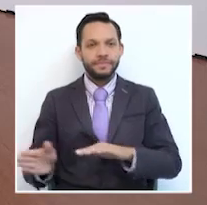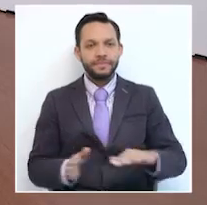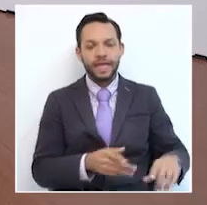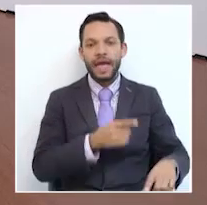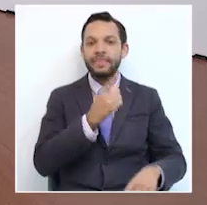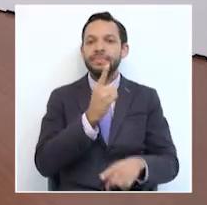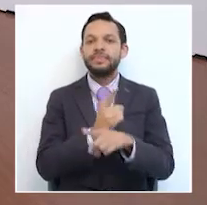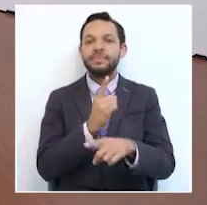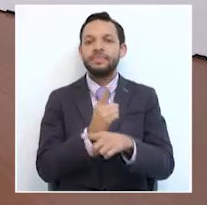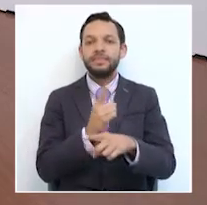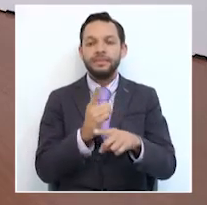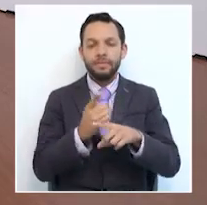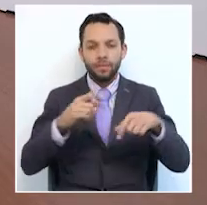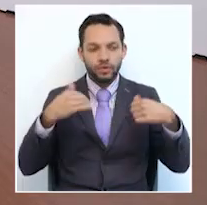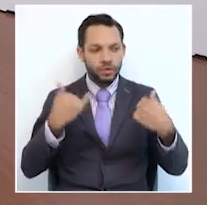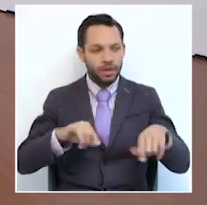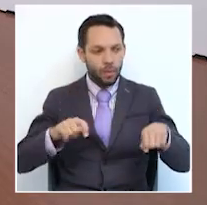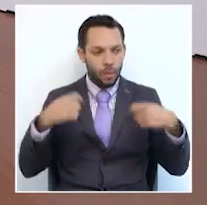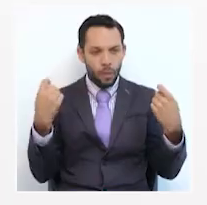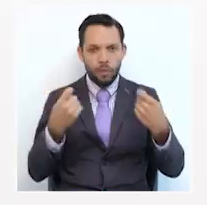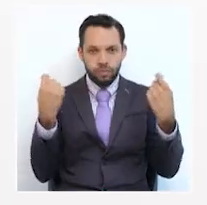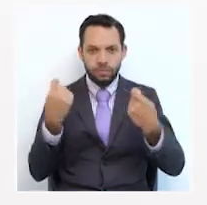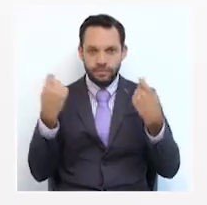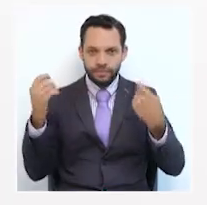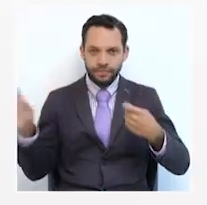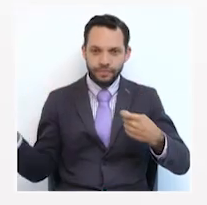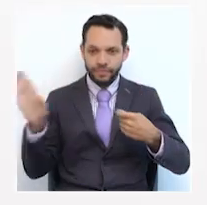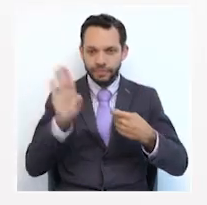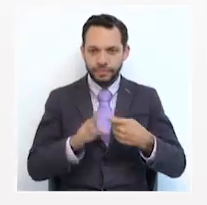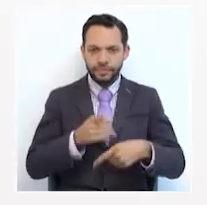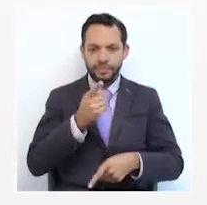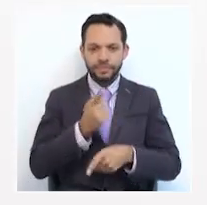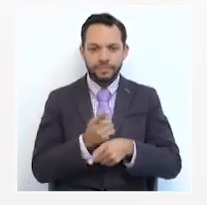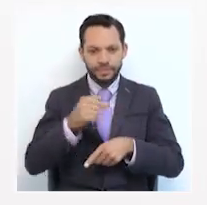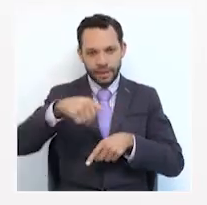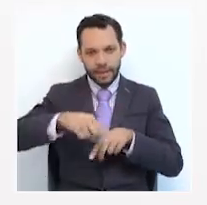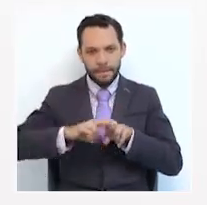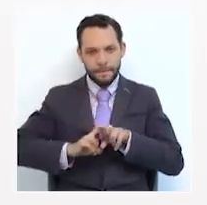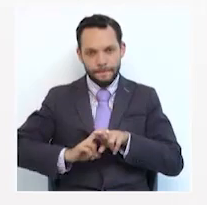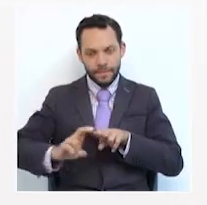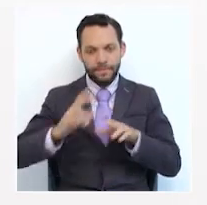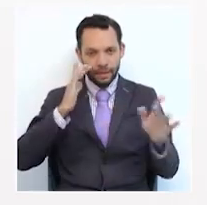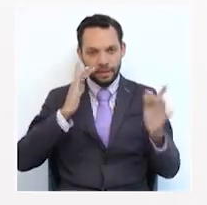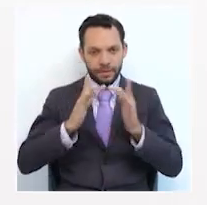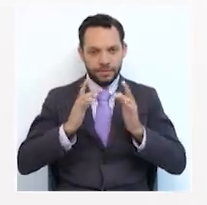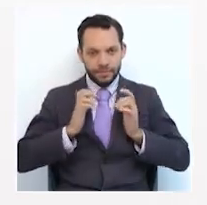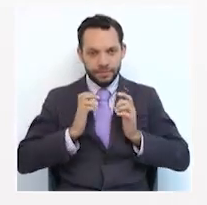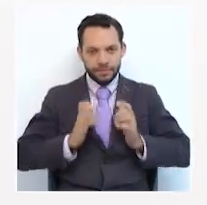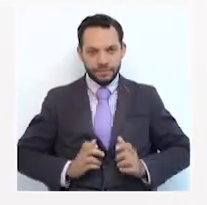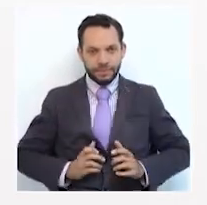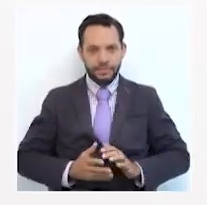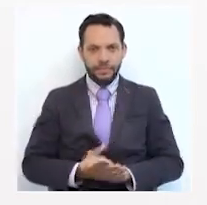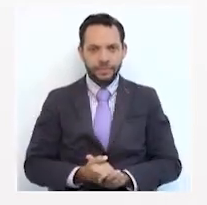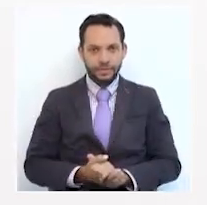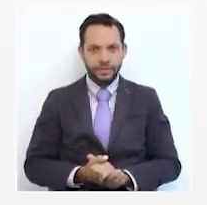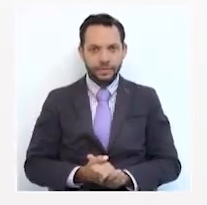de ir al primer corto de comerciales y ya regresamos con nuestra vez en directo desde manizales nuestro programa conexión vital